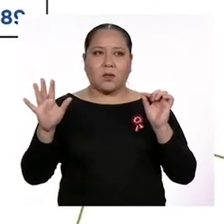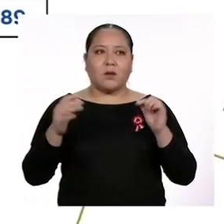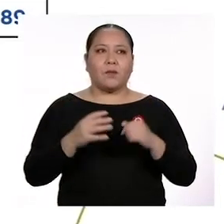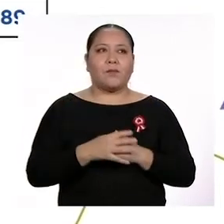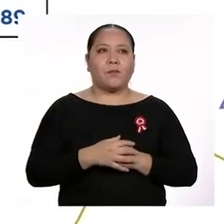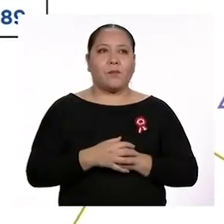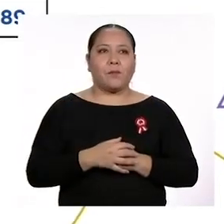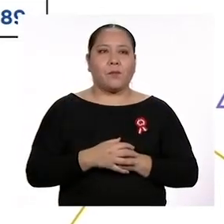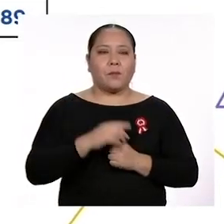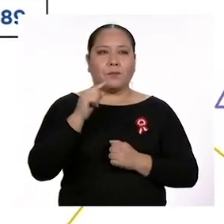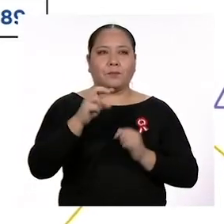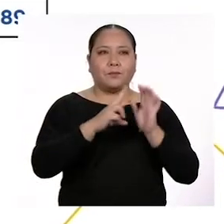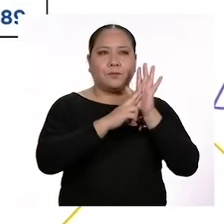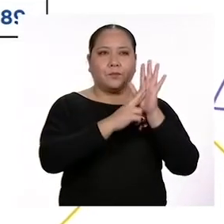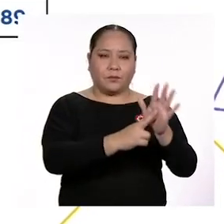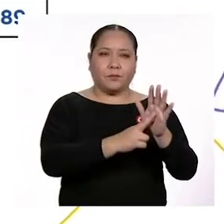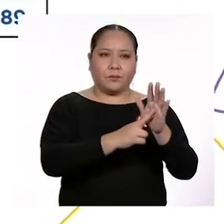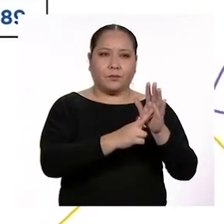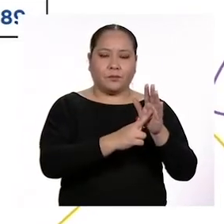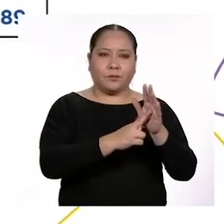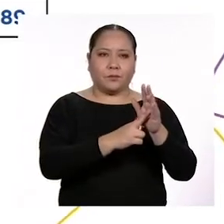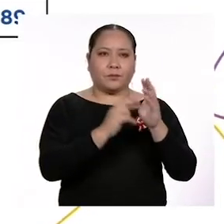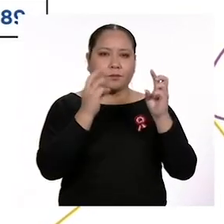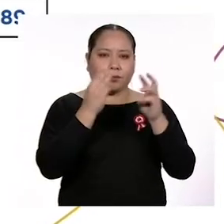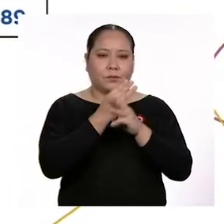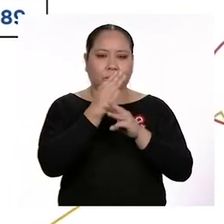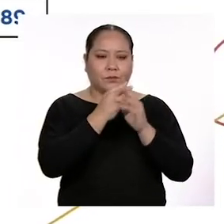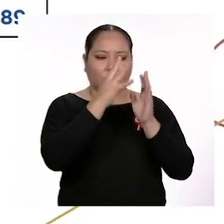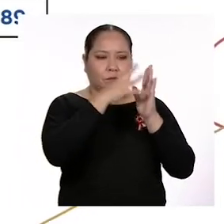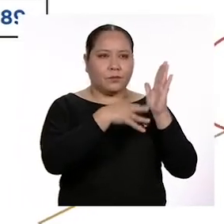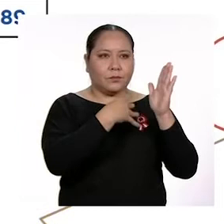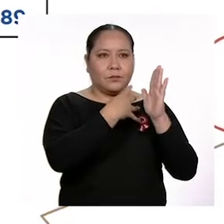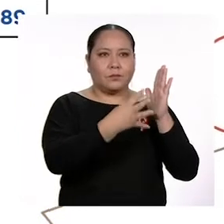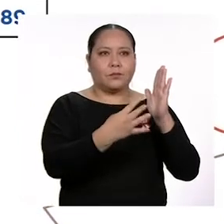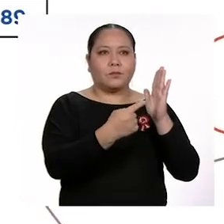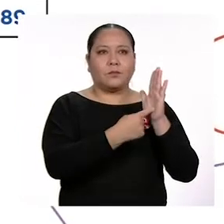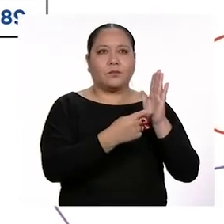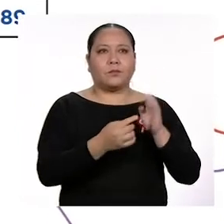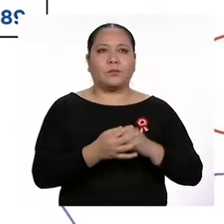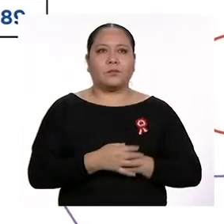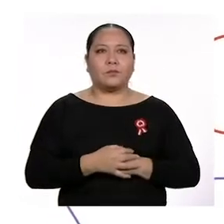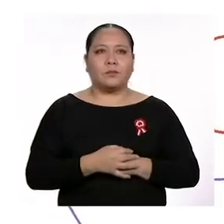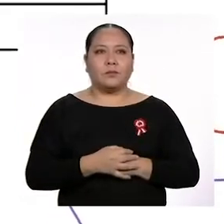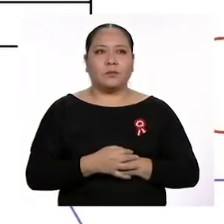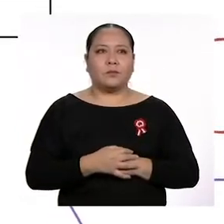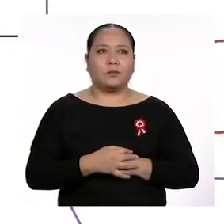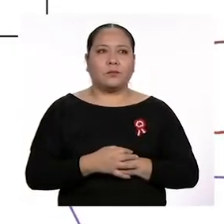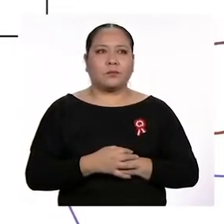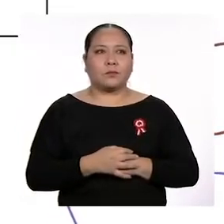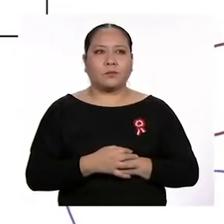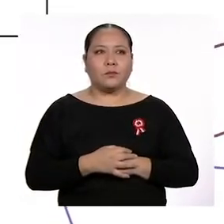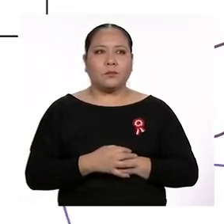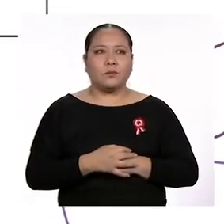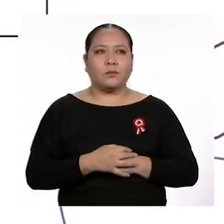Ahora, si lo represento en expresiones textuales de la tabla, sería de la siguiente manera.